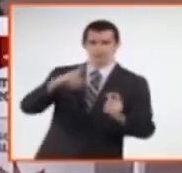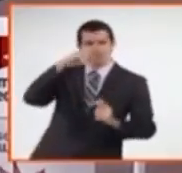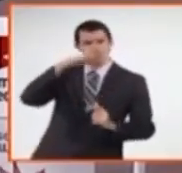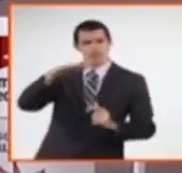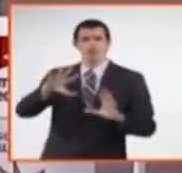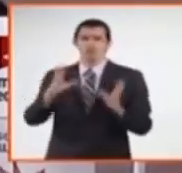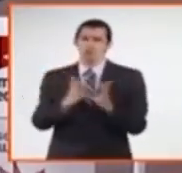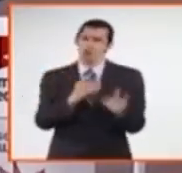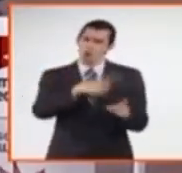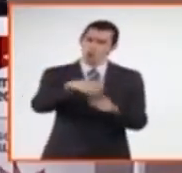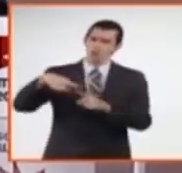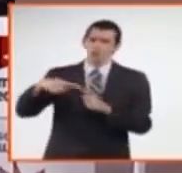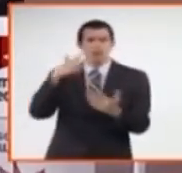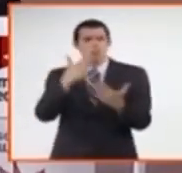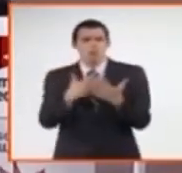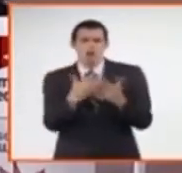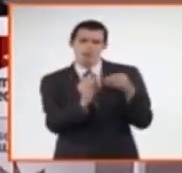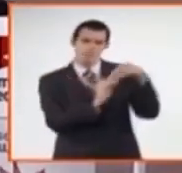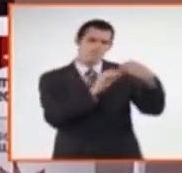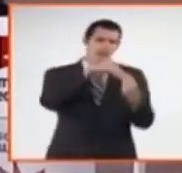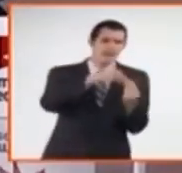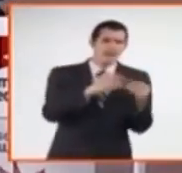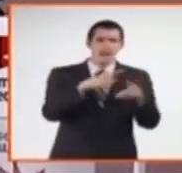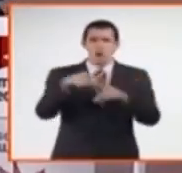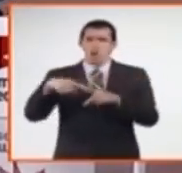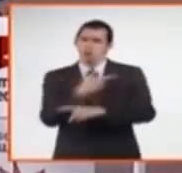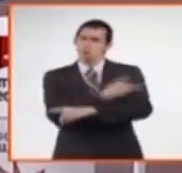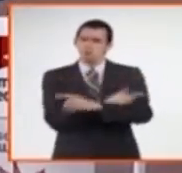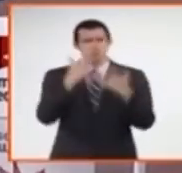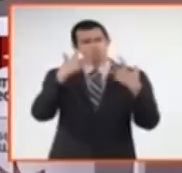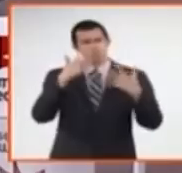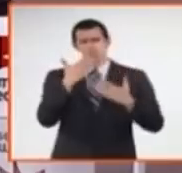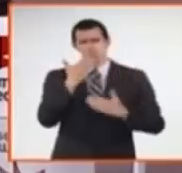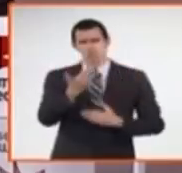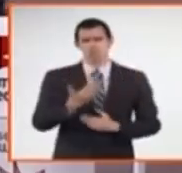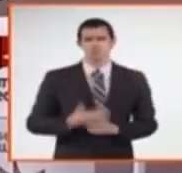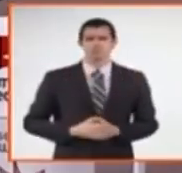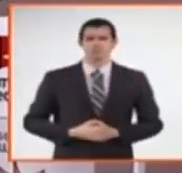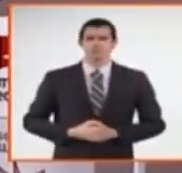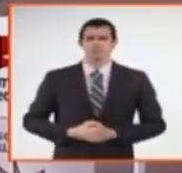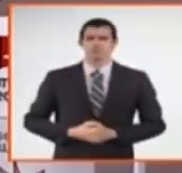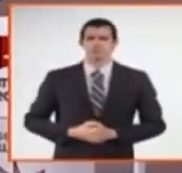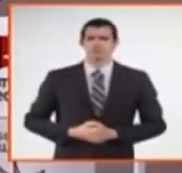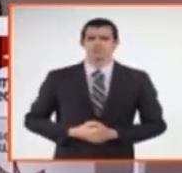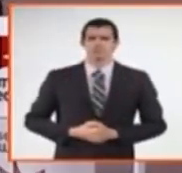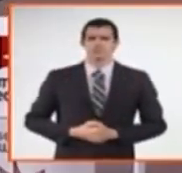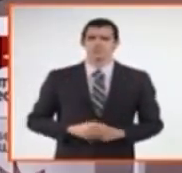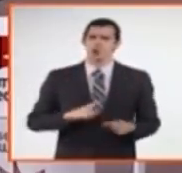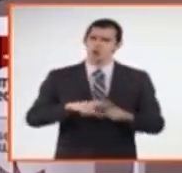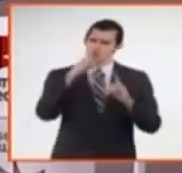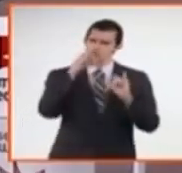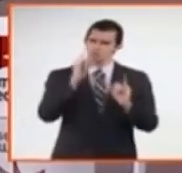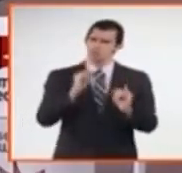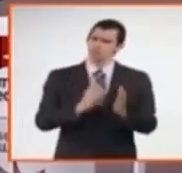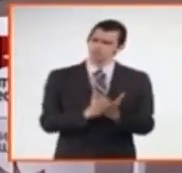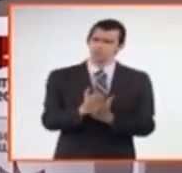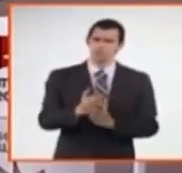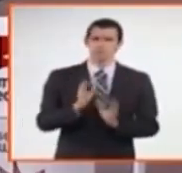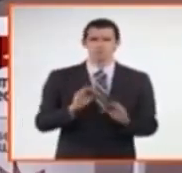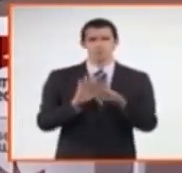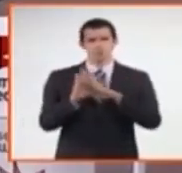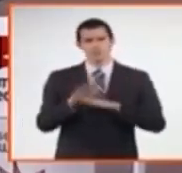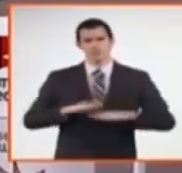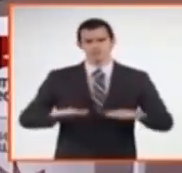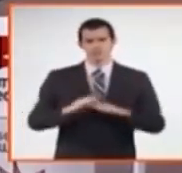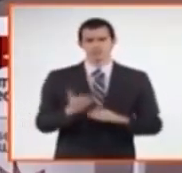instituto finlay de vacunas y las instituciones que acompañen en este noble empeño pero hay todavía más noticias así que siga con nosotros los minutos finales de